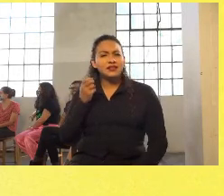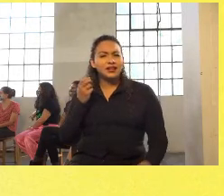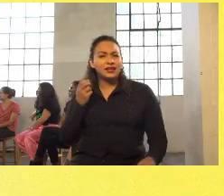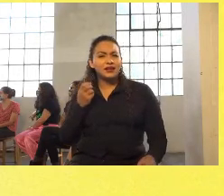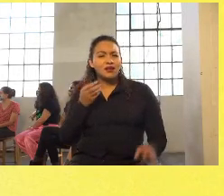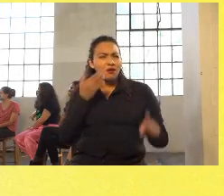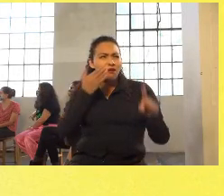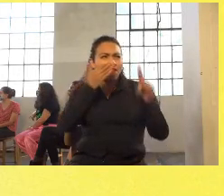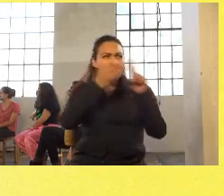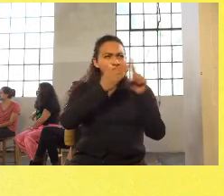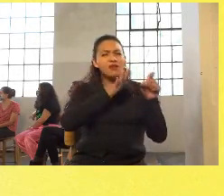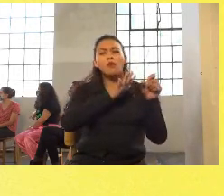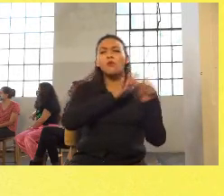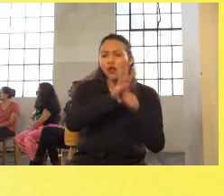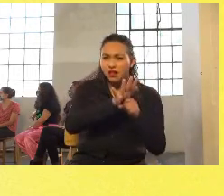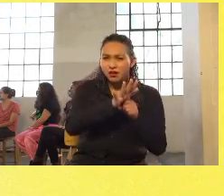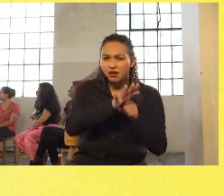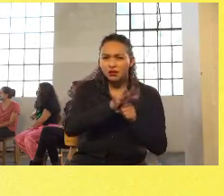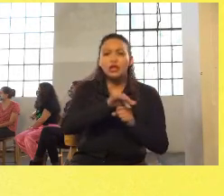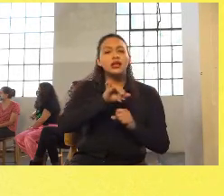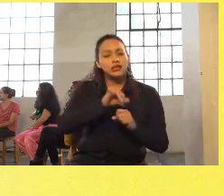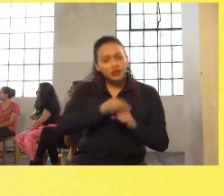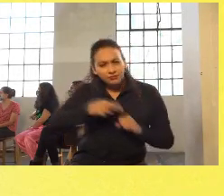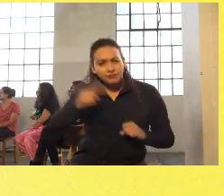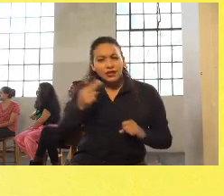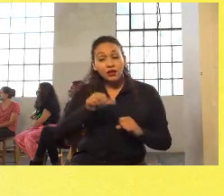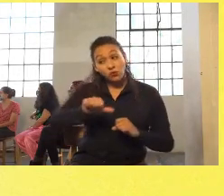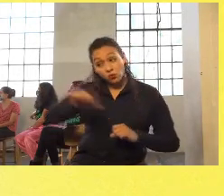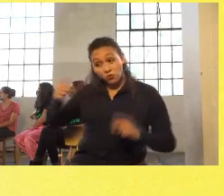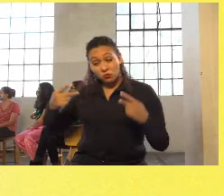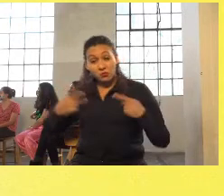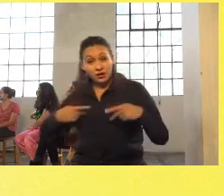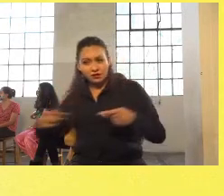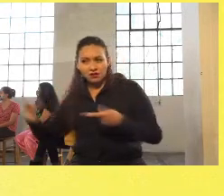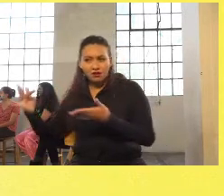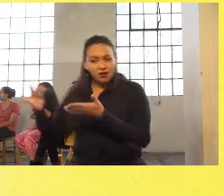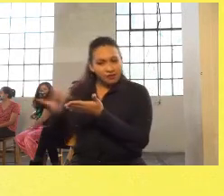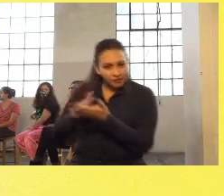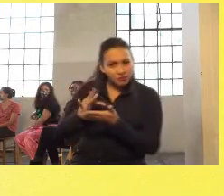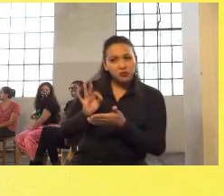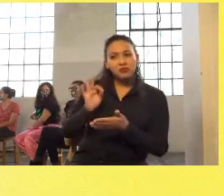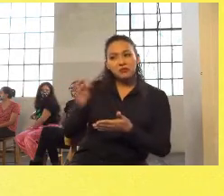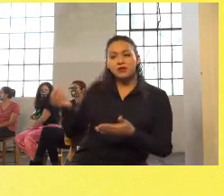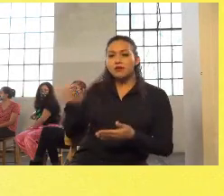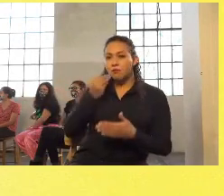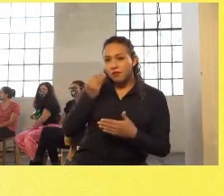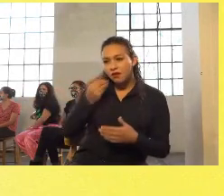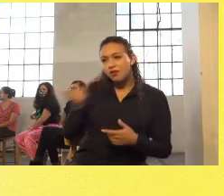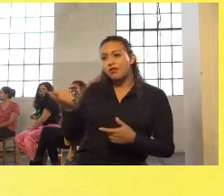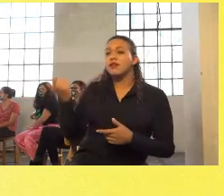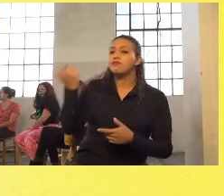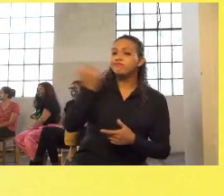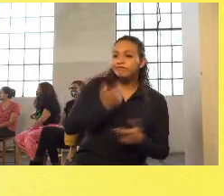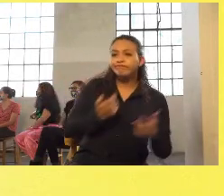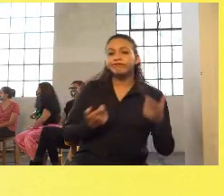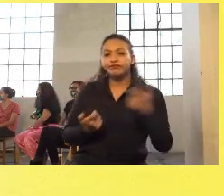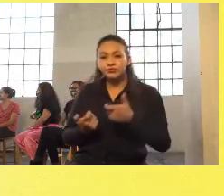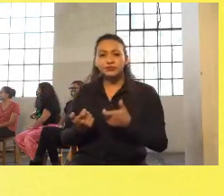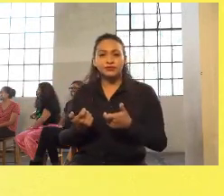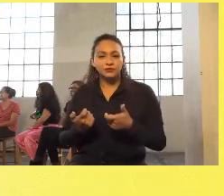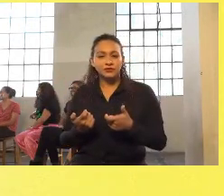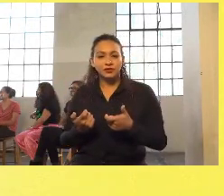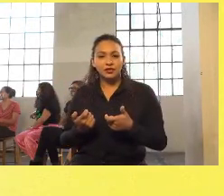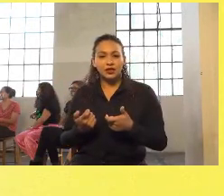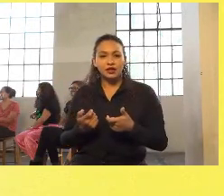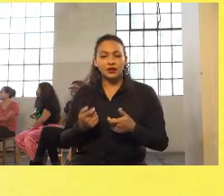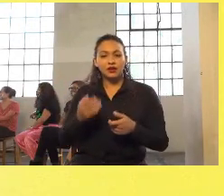encontrar maneras de, ok, vamos a necesitar otra persona que entre, que le entre al quite a este trabajo específico